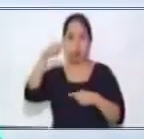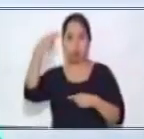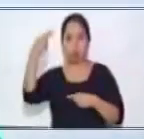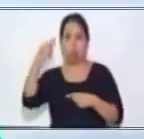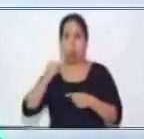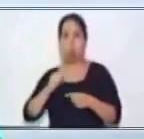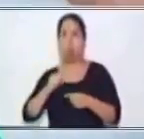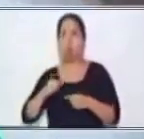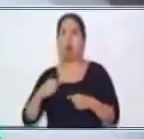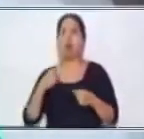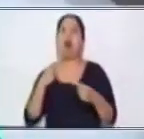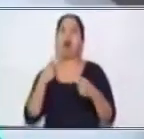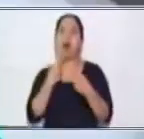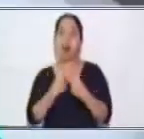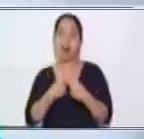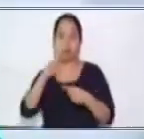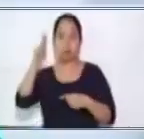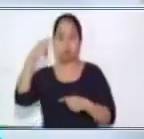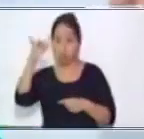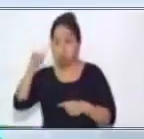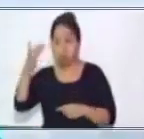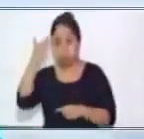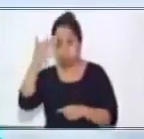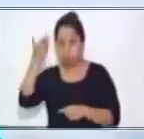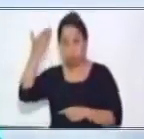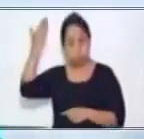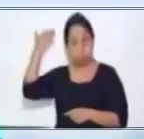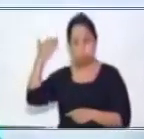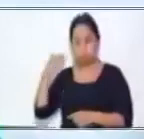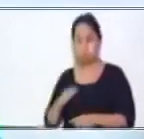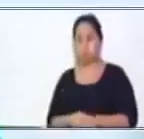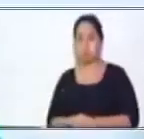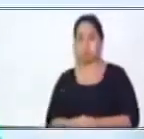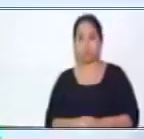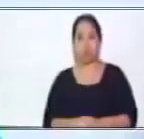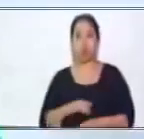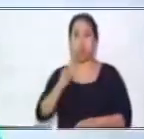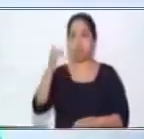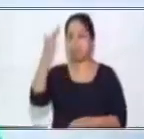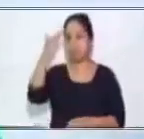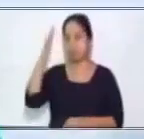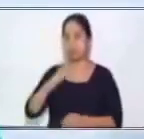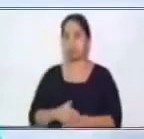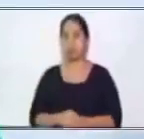son conocimientos previos que tú ya tienes adquiridos de programas anteriores.